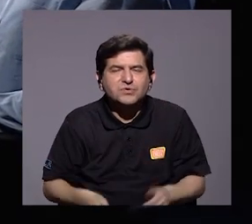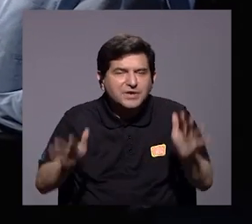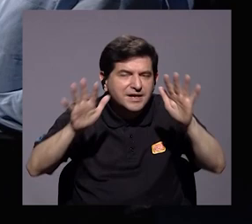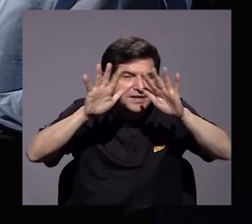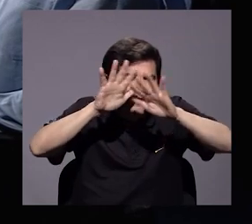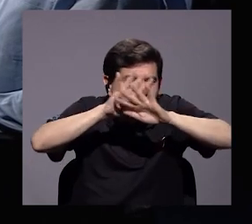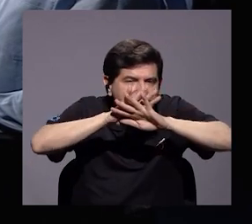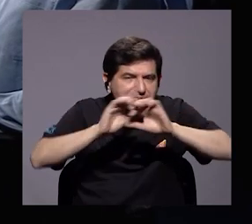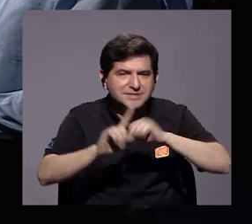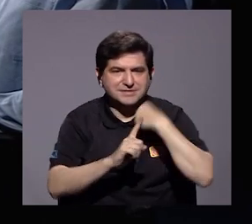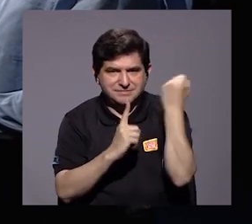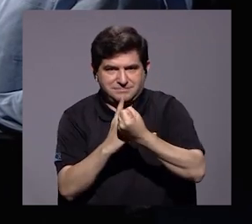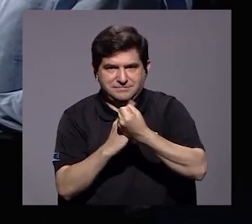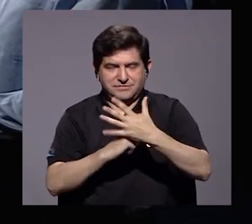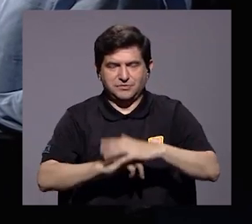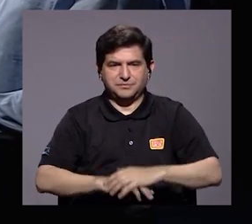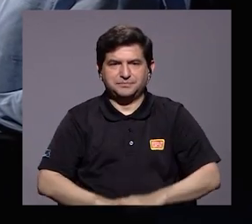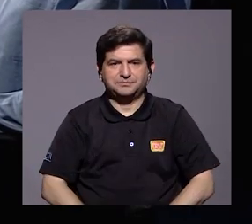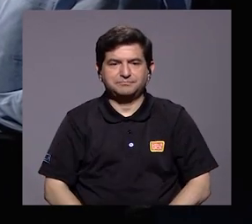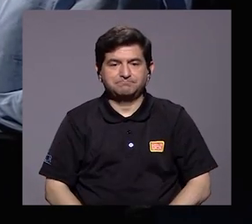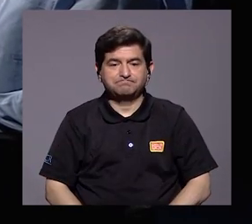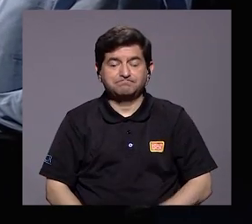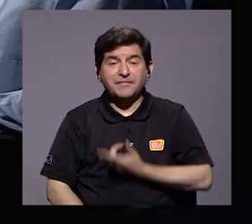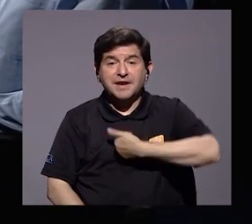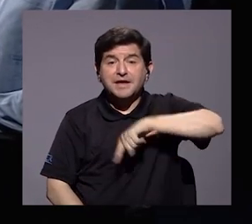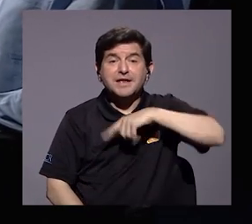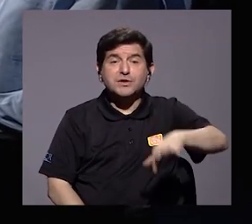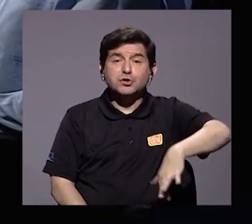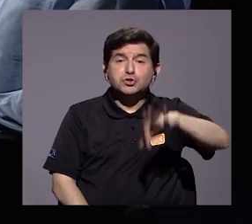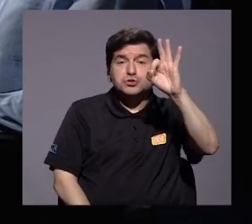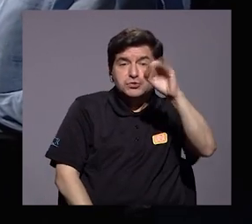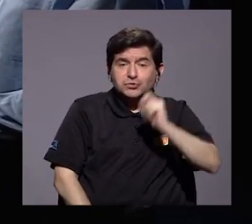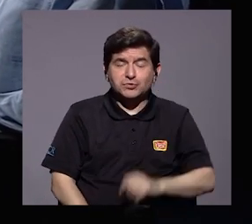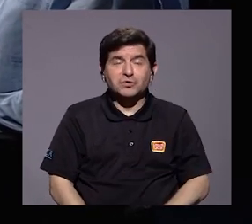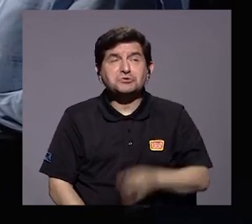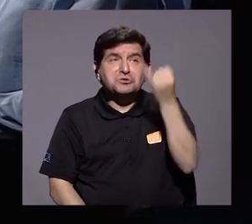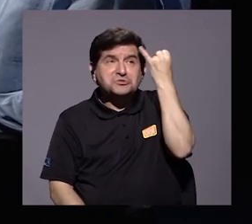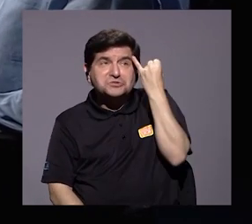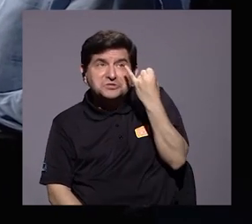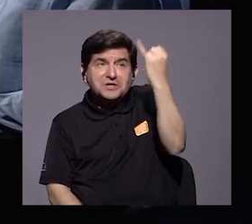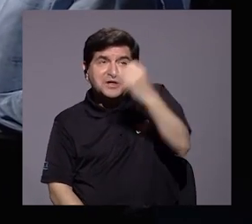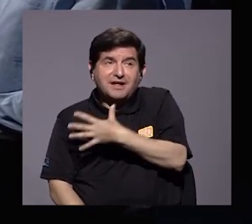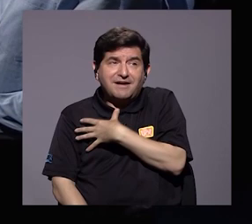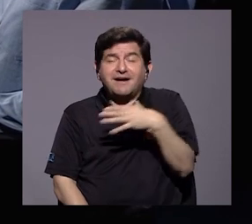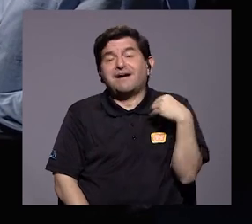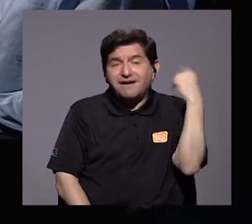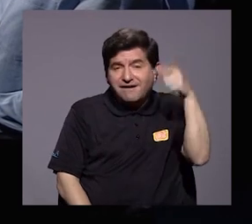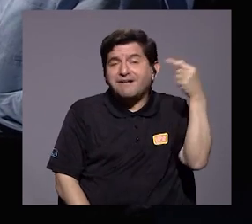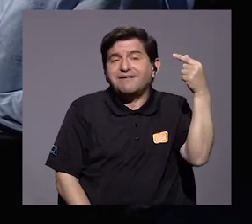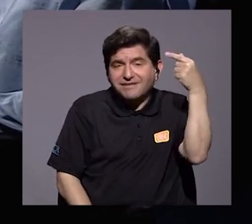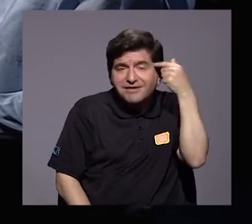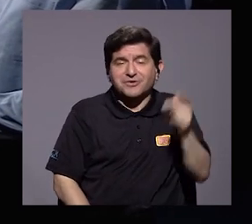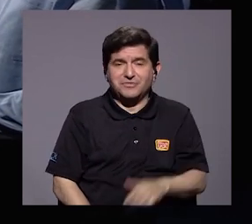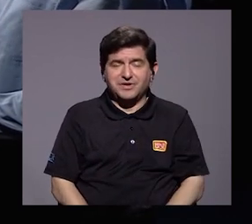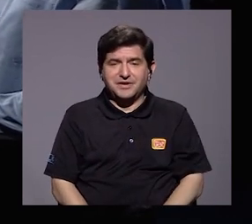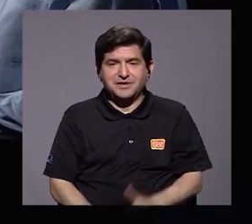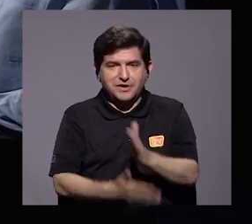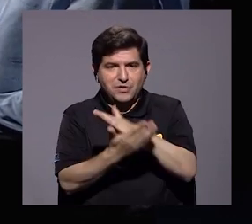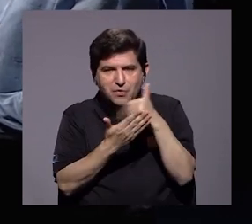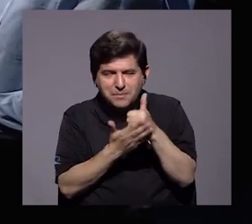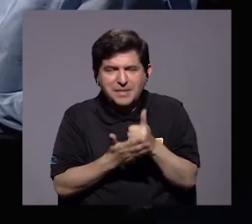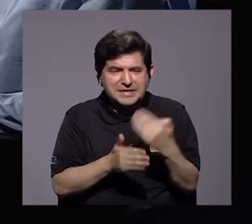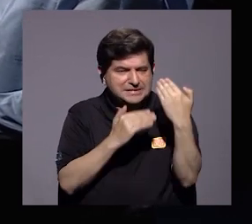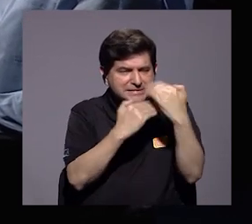entonces escogemos lo que ideológicamente le gusta al gobierno en la que son las partes más